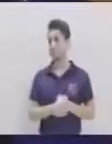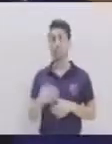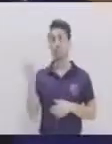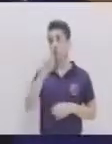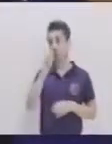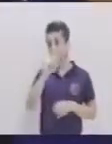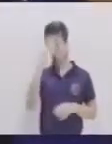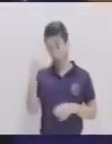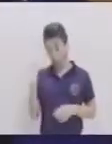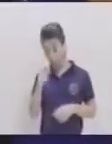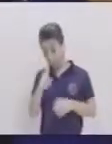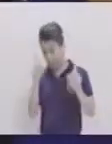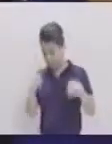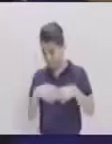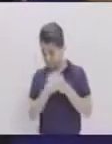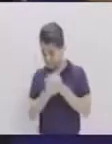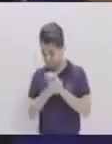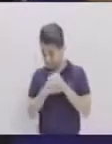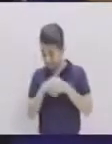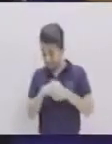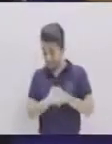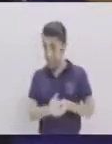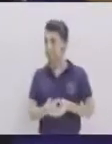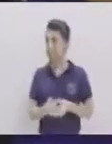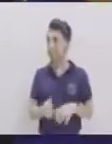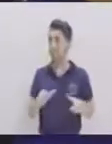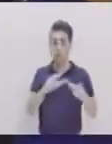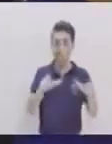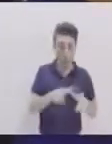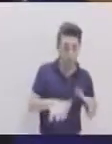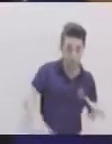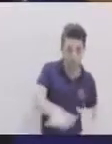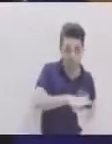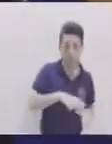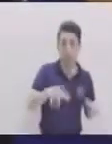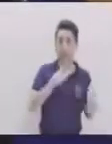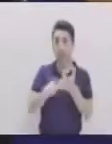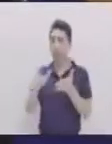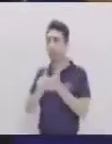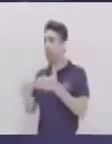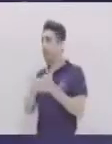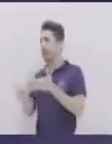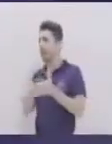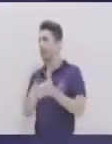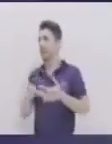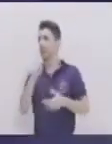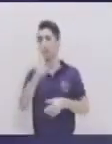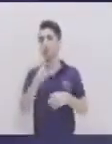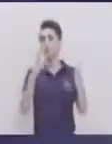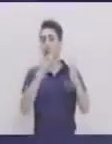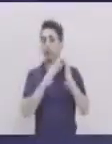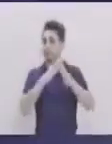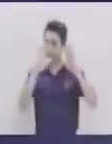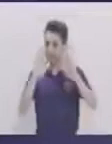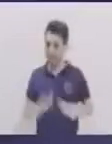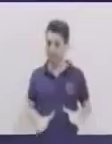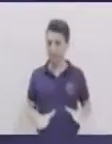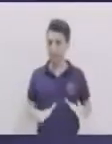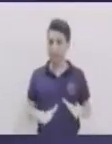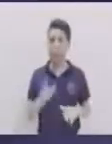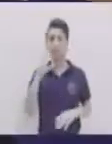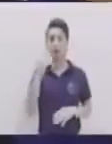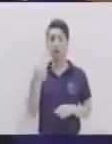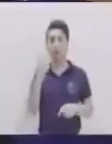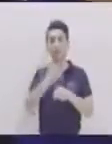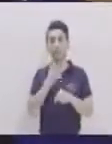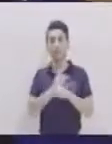bien, no se les olvide limpiar siempre sus manitas, el lugar donde trabajan. No te olvides quedarte en